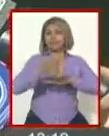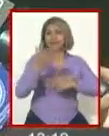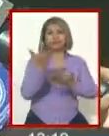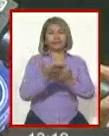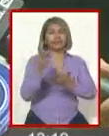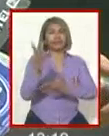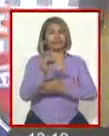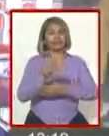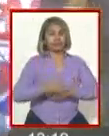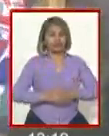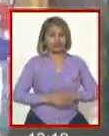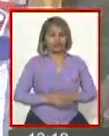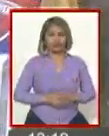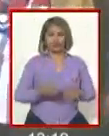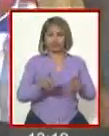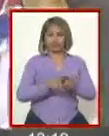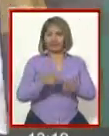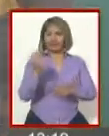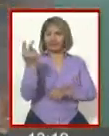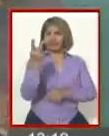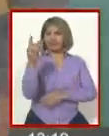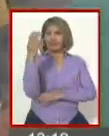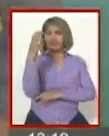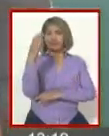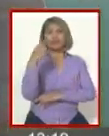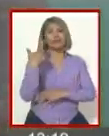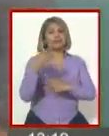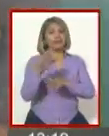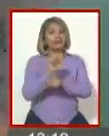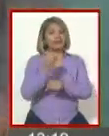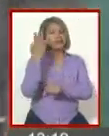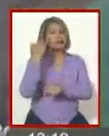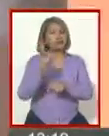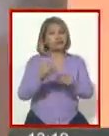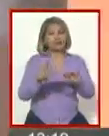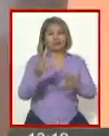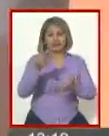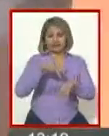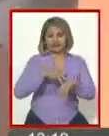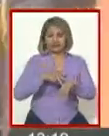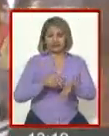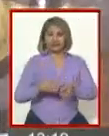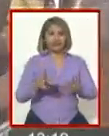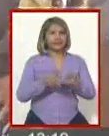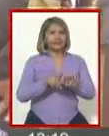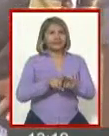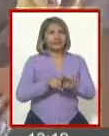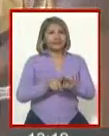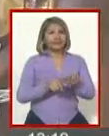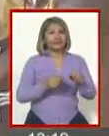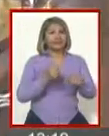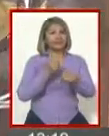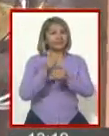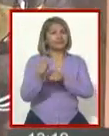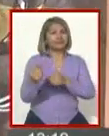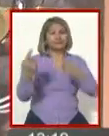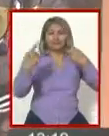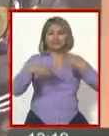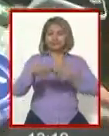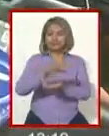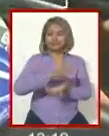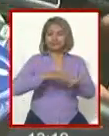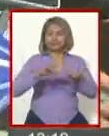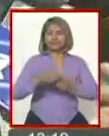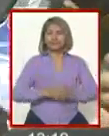Estamos procediendo de acuerdo a ley. Entre tanto, los 2 colombianos fueron arrestados por la zona del Plan 3000. También estaban protagonizando riñas